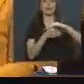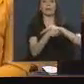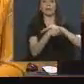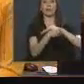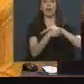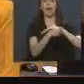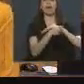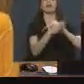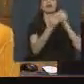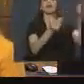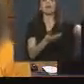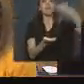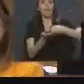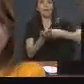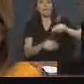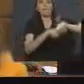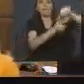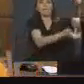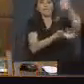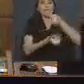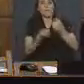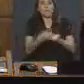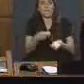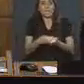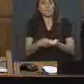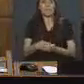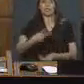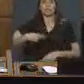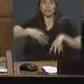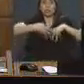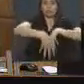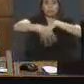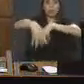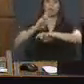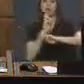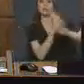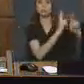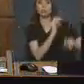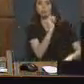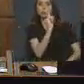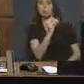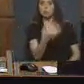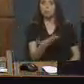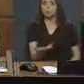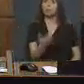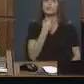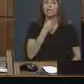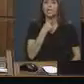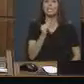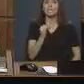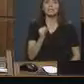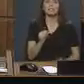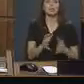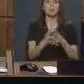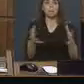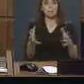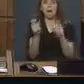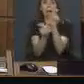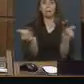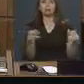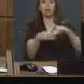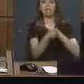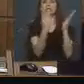de financiamiento. Mientras nosotros respondíamos desde las calles con que, por supuesto, que queríamos ampliar la matrícula en educación